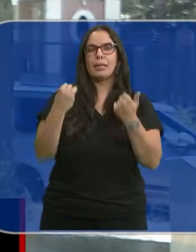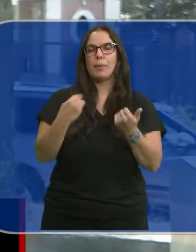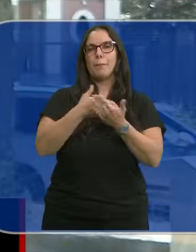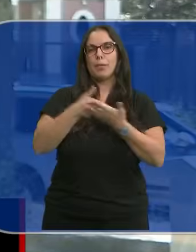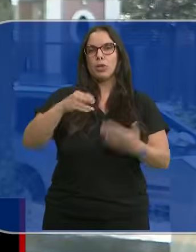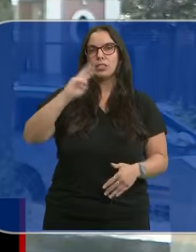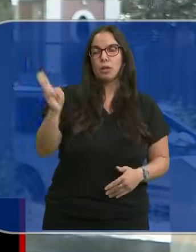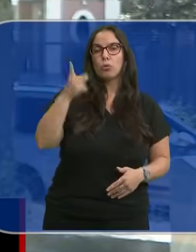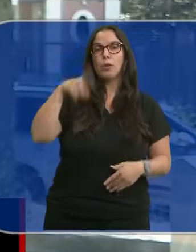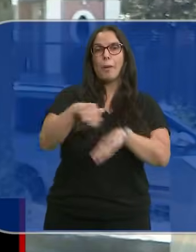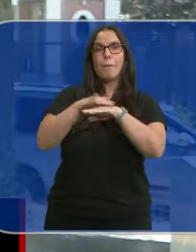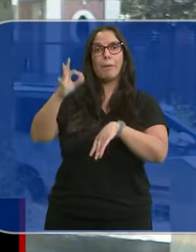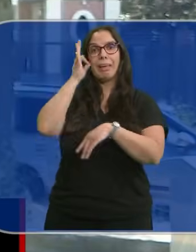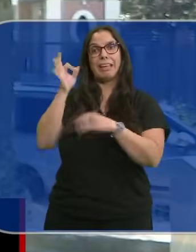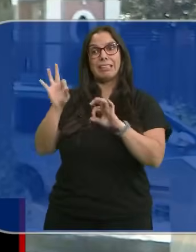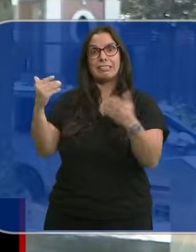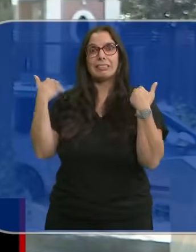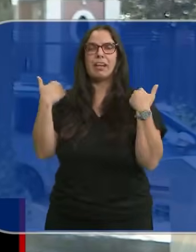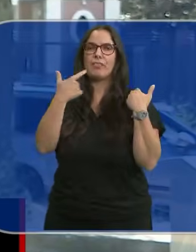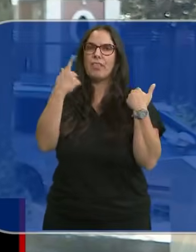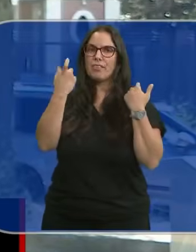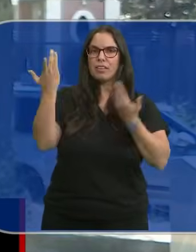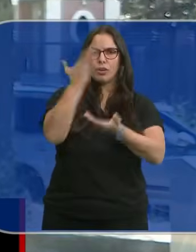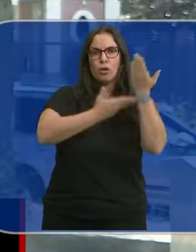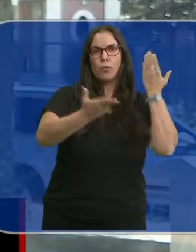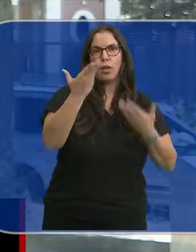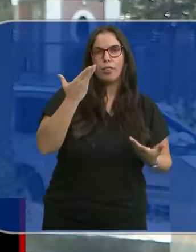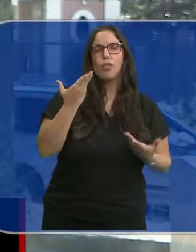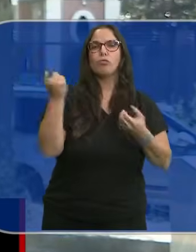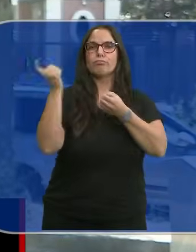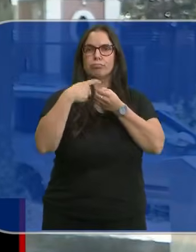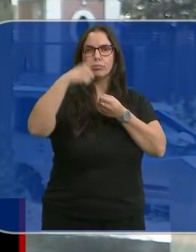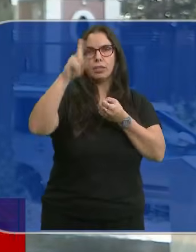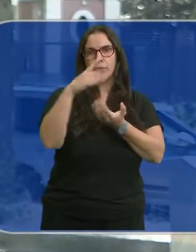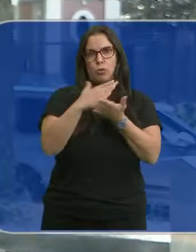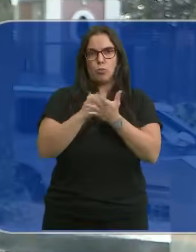la ministra Rodríguez es necesaria la colaboración y la implicación de las comunidades autónomas.